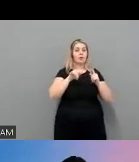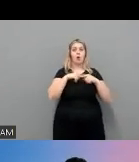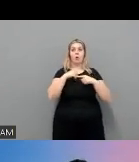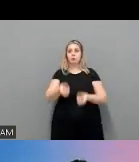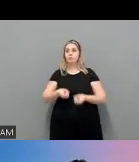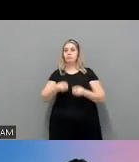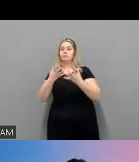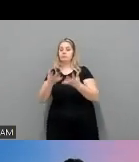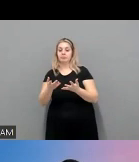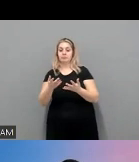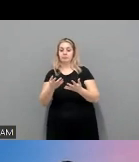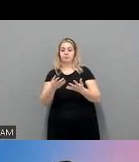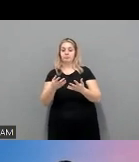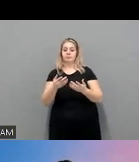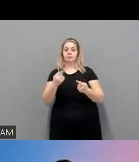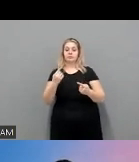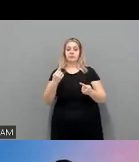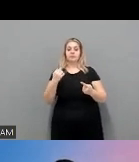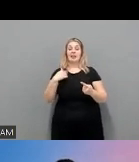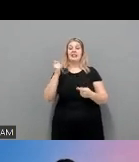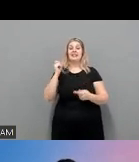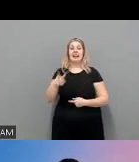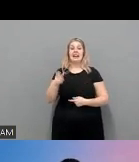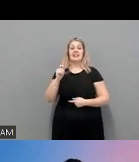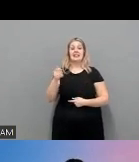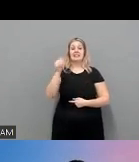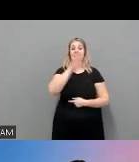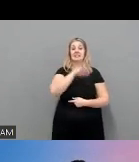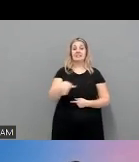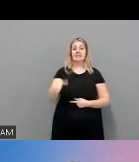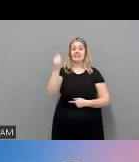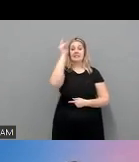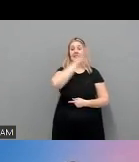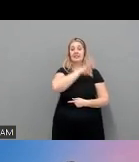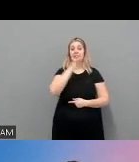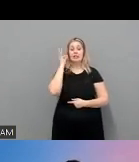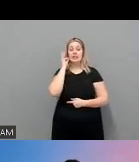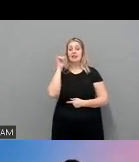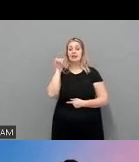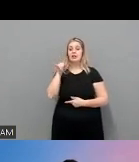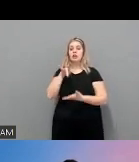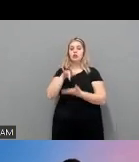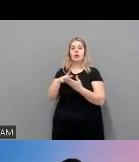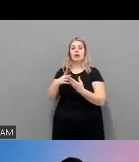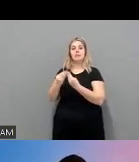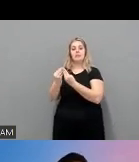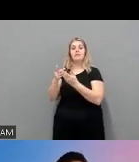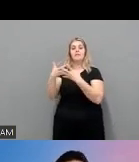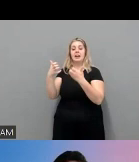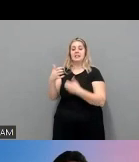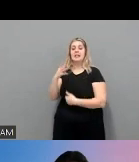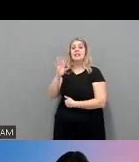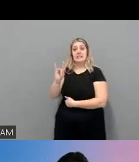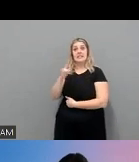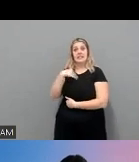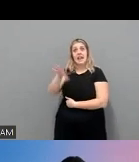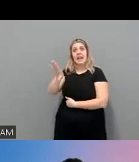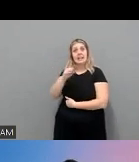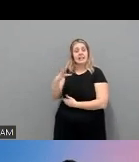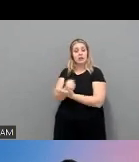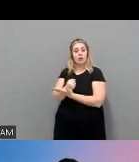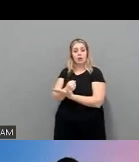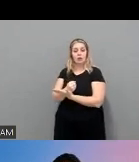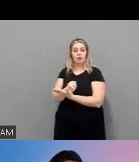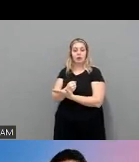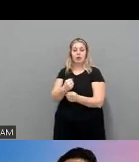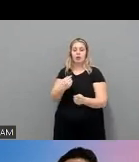de decir. A menudo, nuestros niños y nuestras niñas, a ellos les acompaña la frase de sí, sí, él lo comprende todo, ¿no? Y